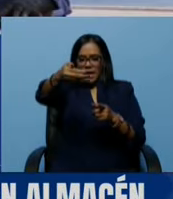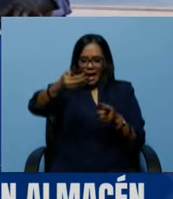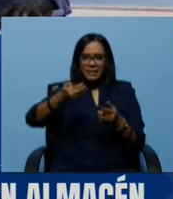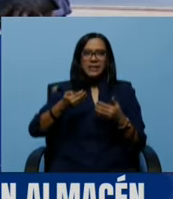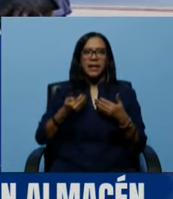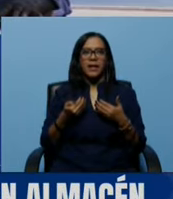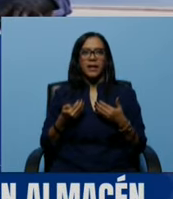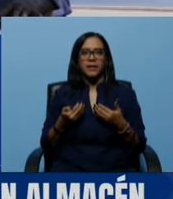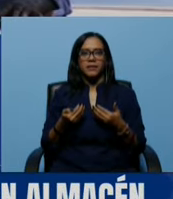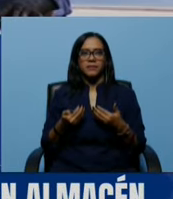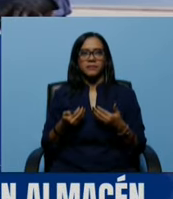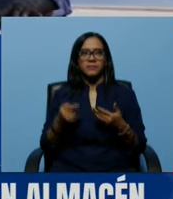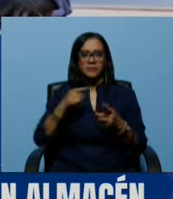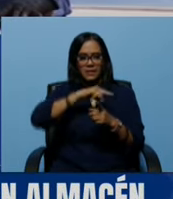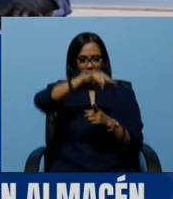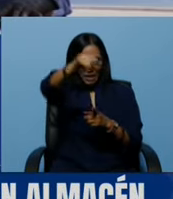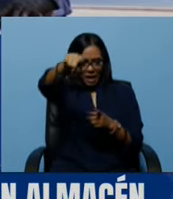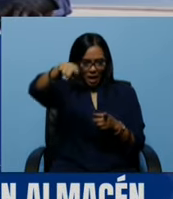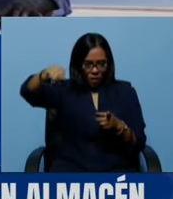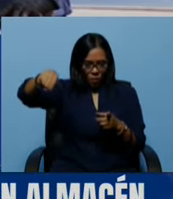triangulado